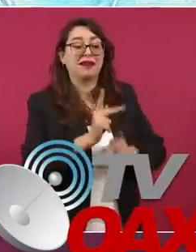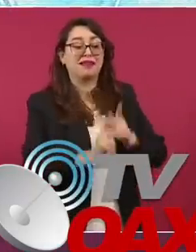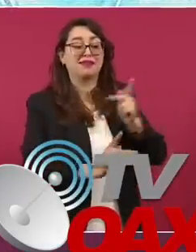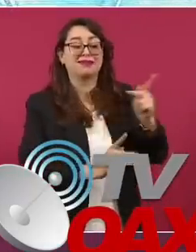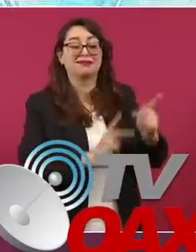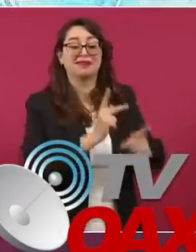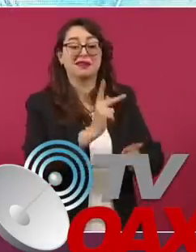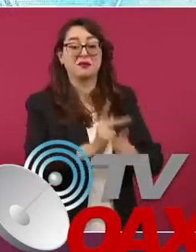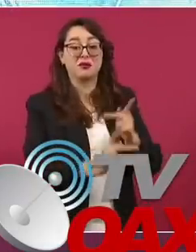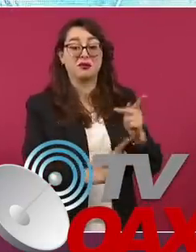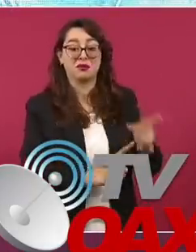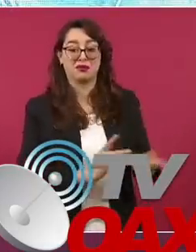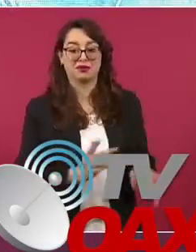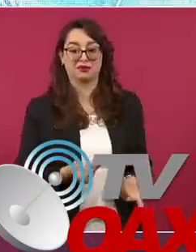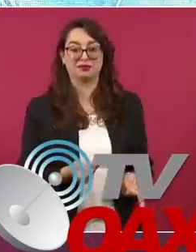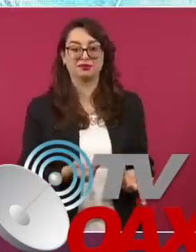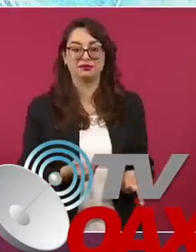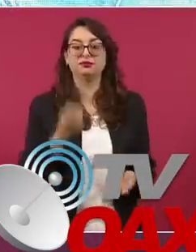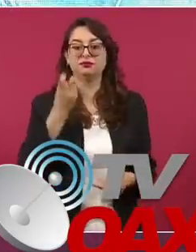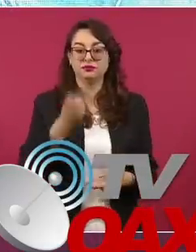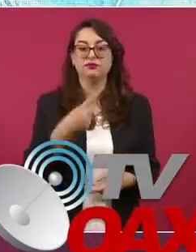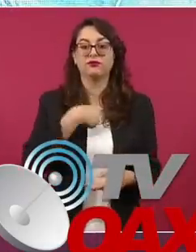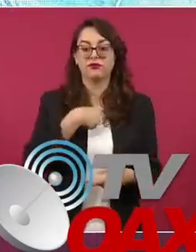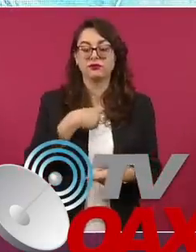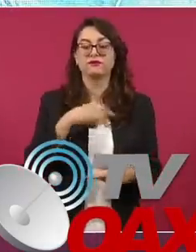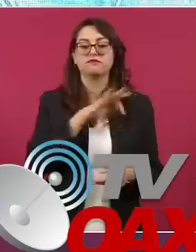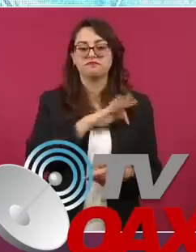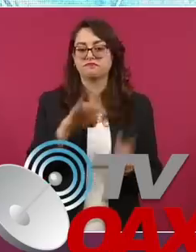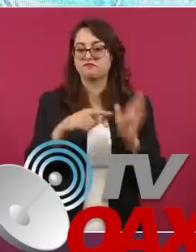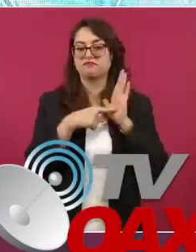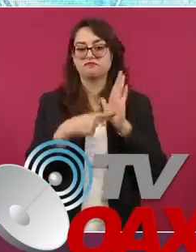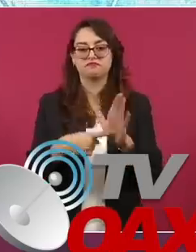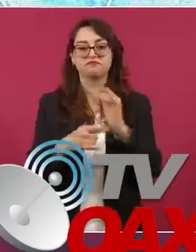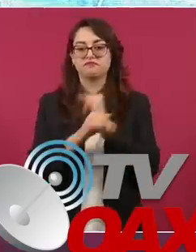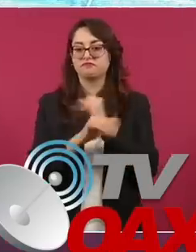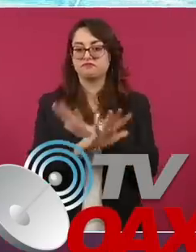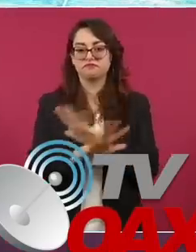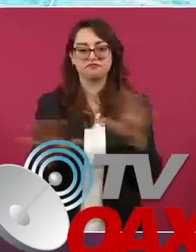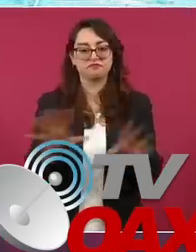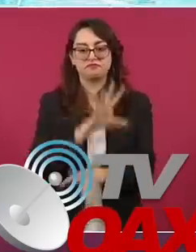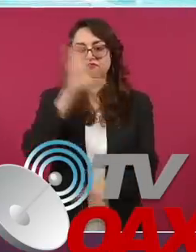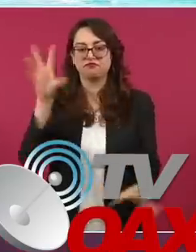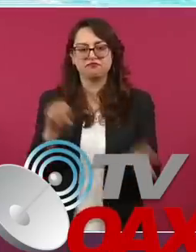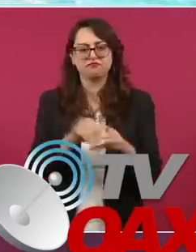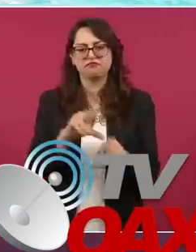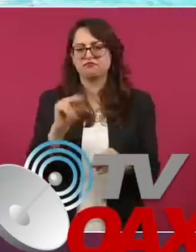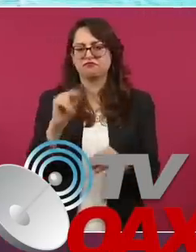ocultar, nada. Ya estaba el acuerdo